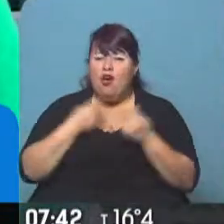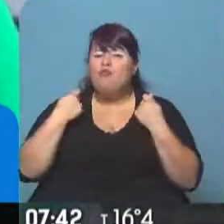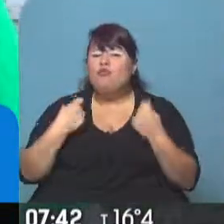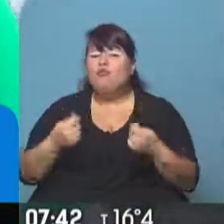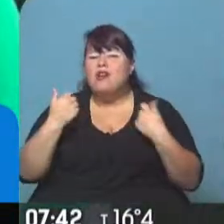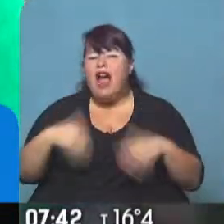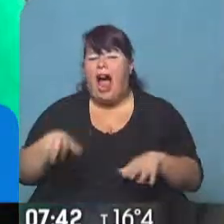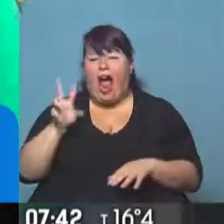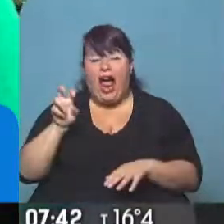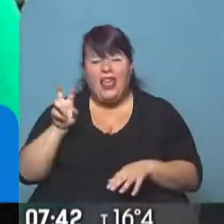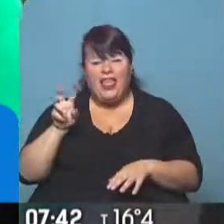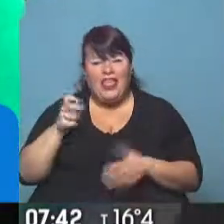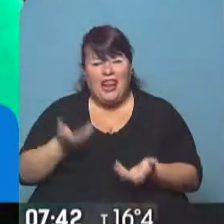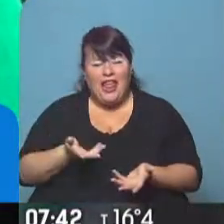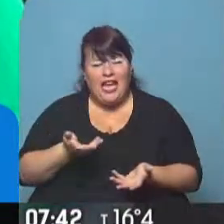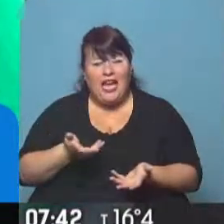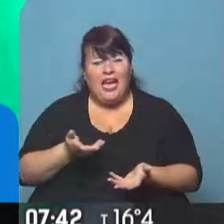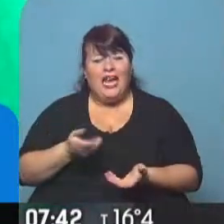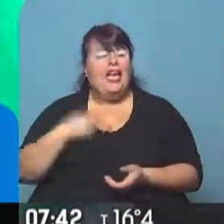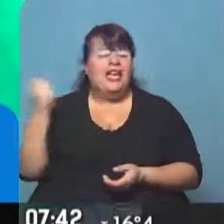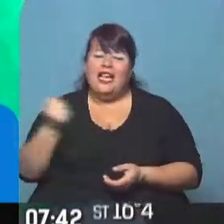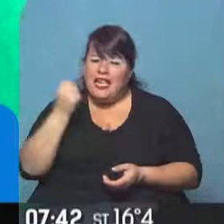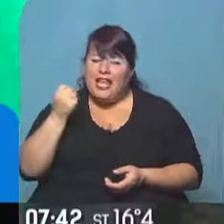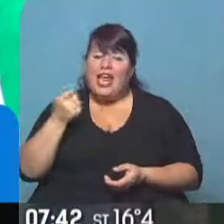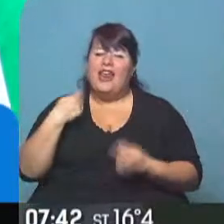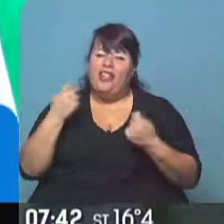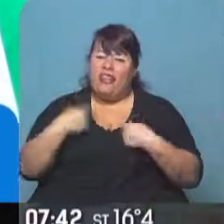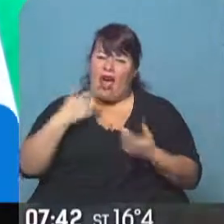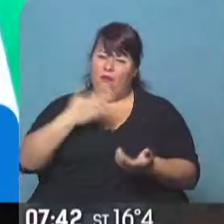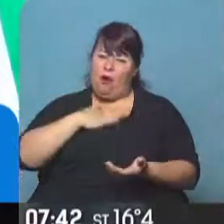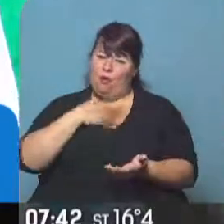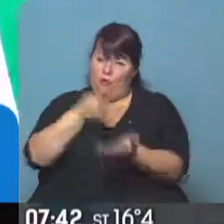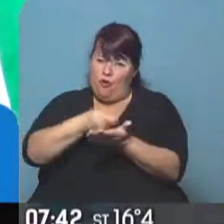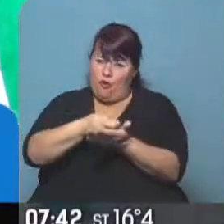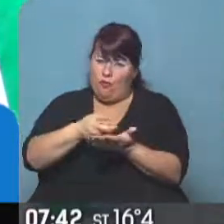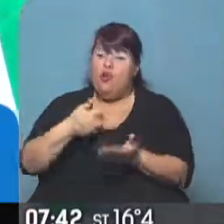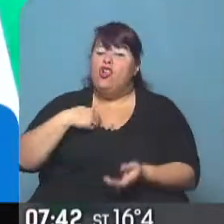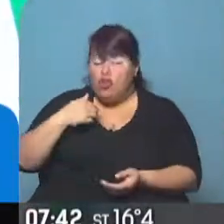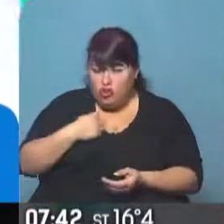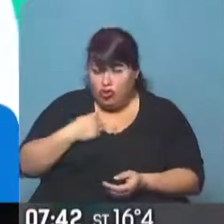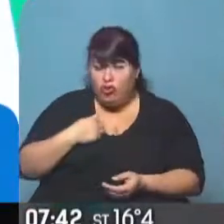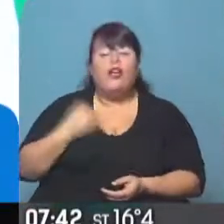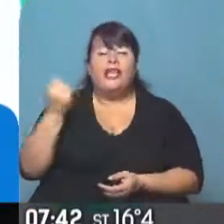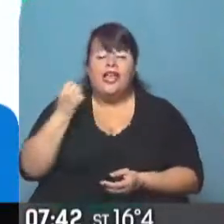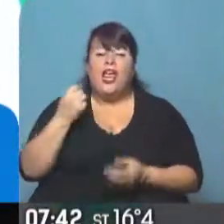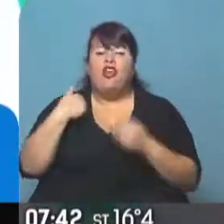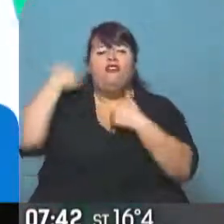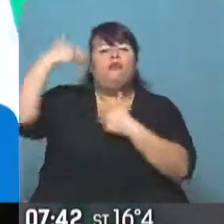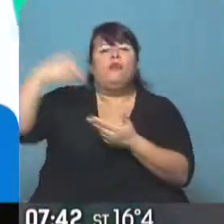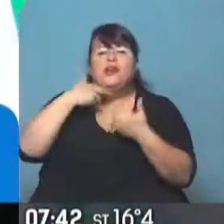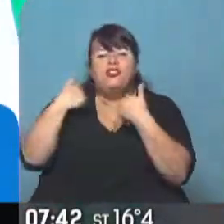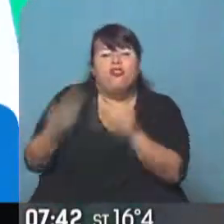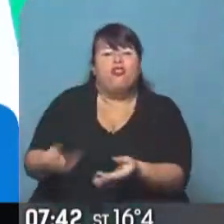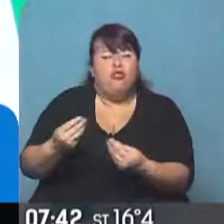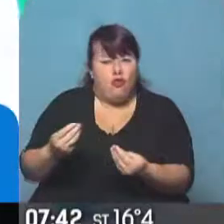altísimos de alquileres y queremos el acceso a la tierra. ¿Por qué? Porque yo quiero dejarle algo a mis